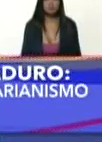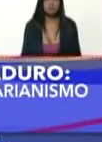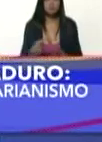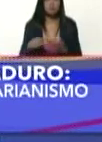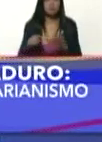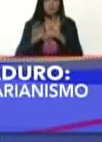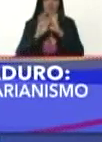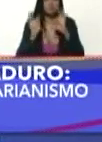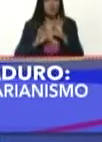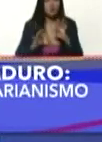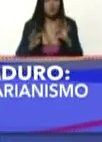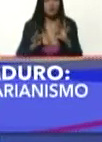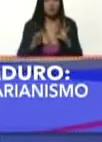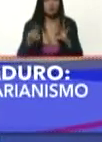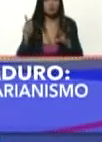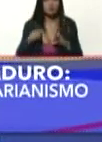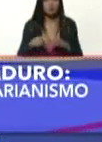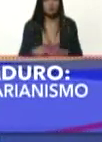distintas formas de